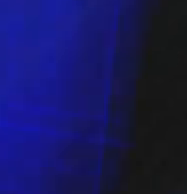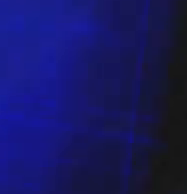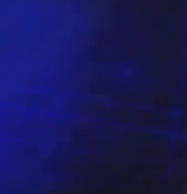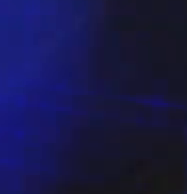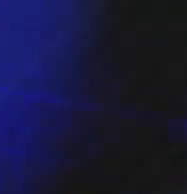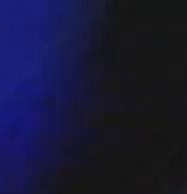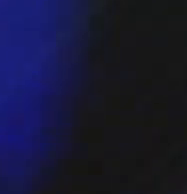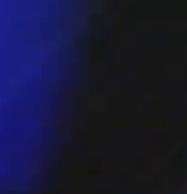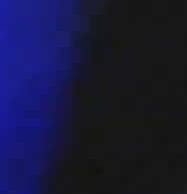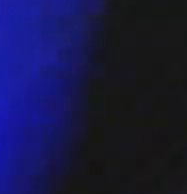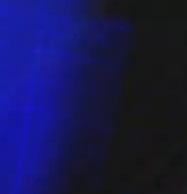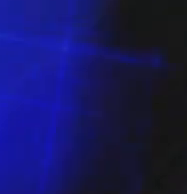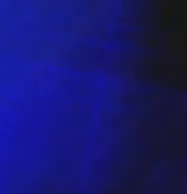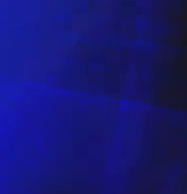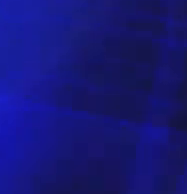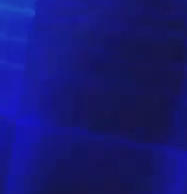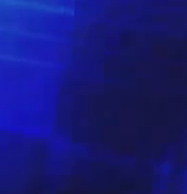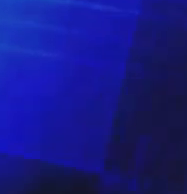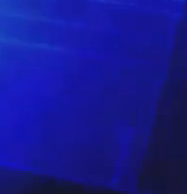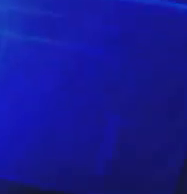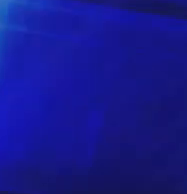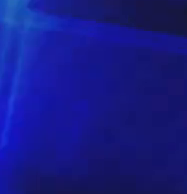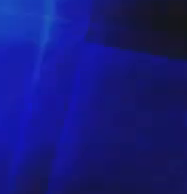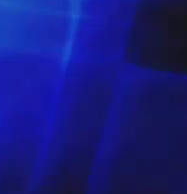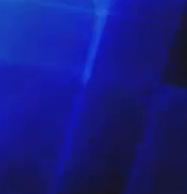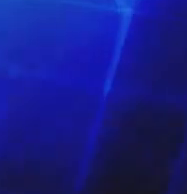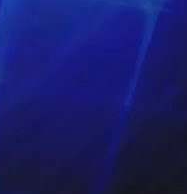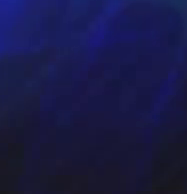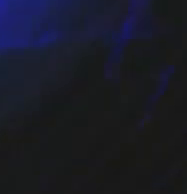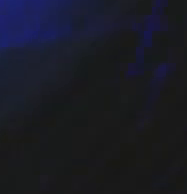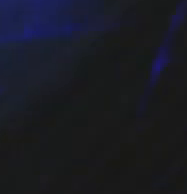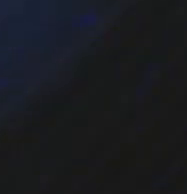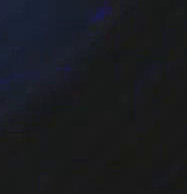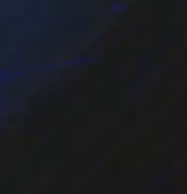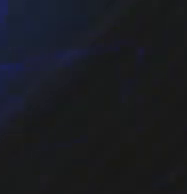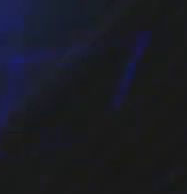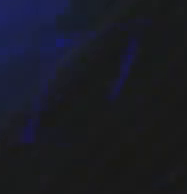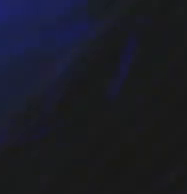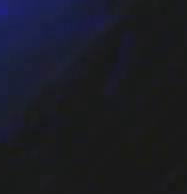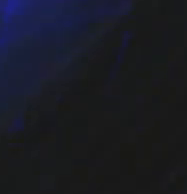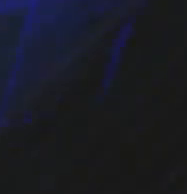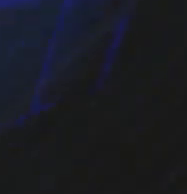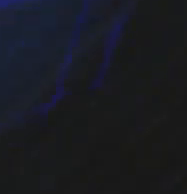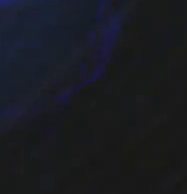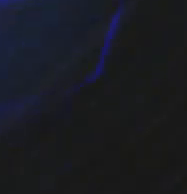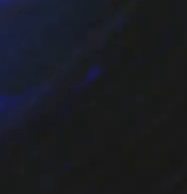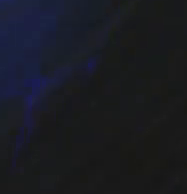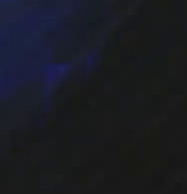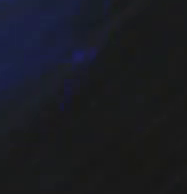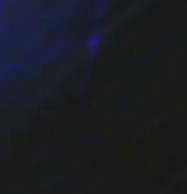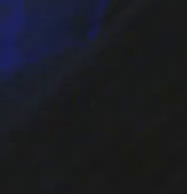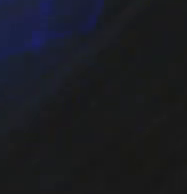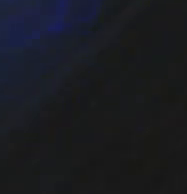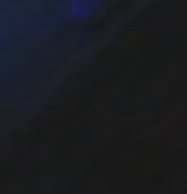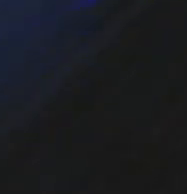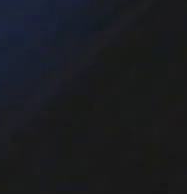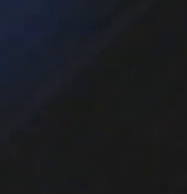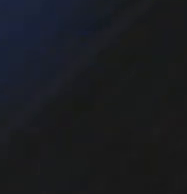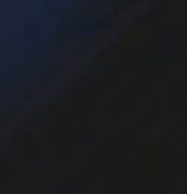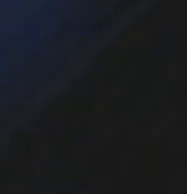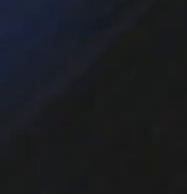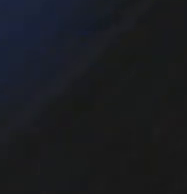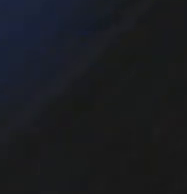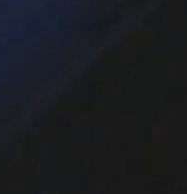numeritos y voy chequeando cada palabra en cada numerito en est aquí í